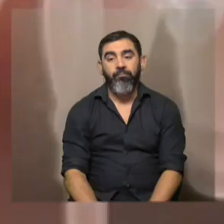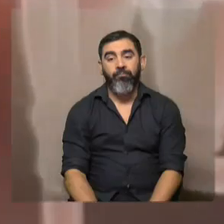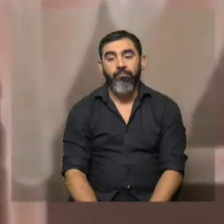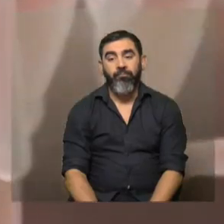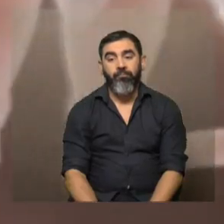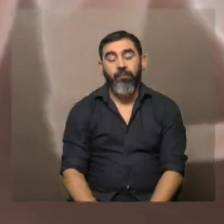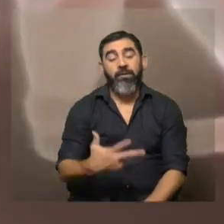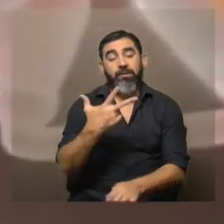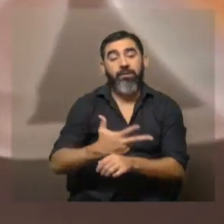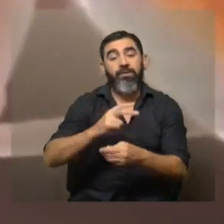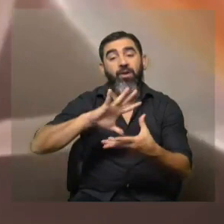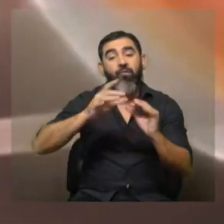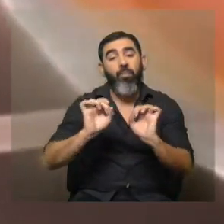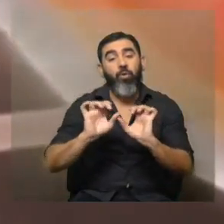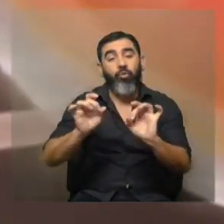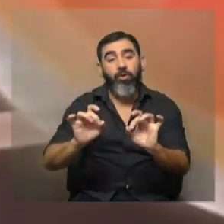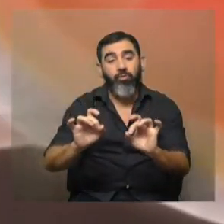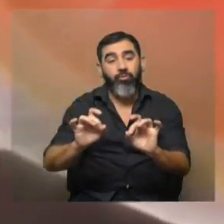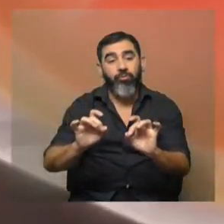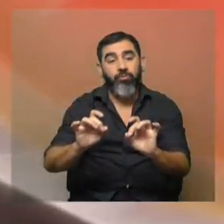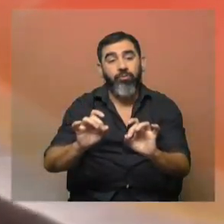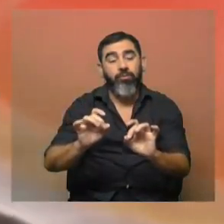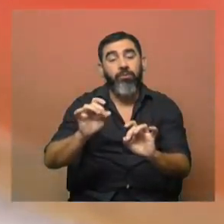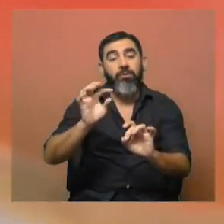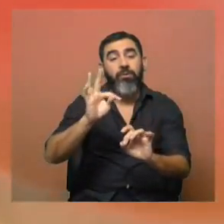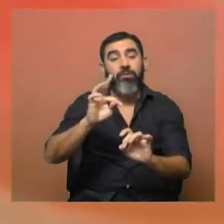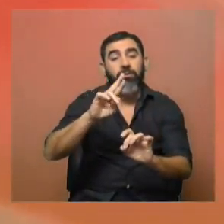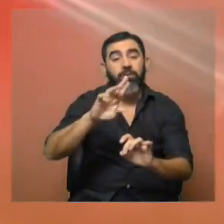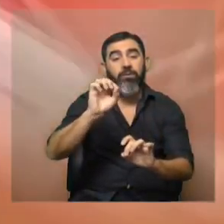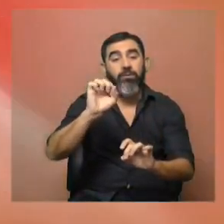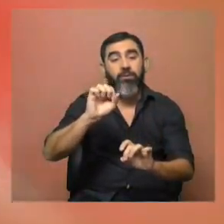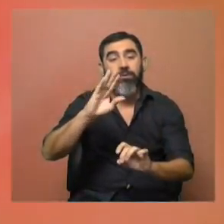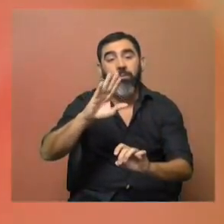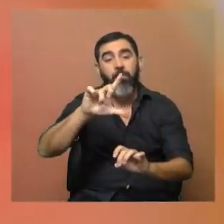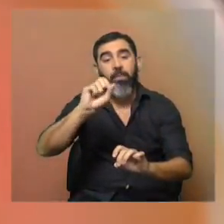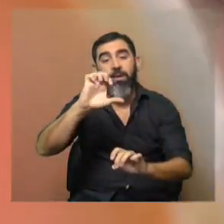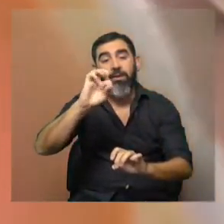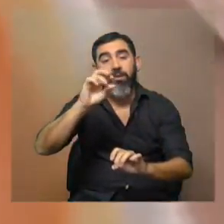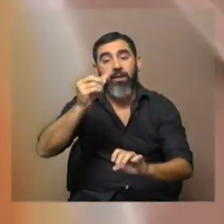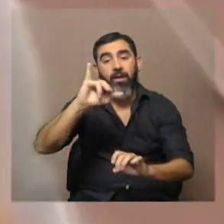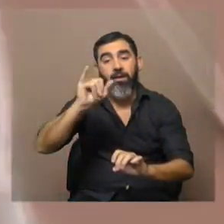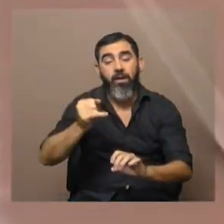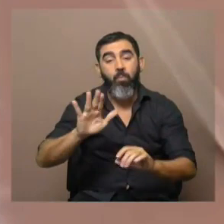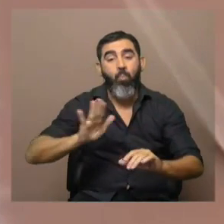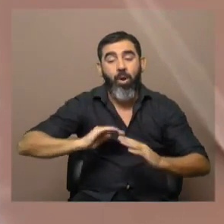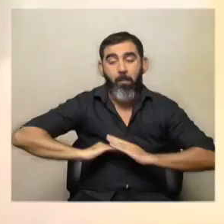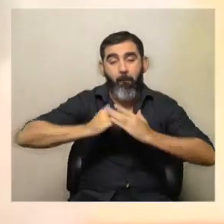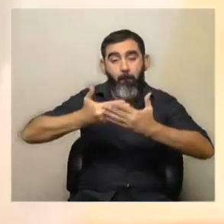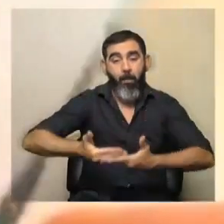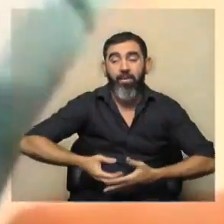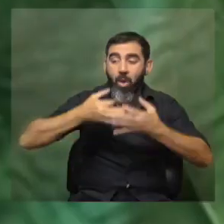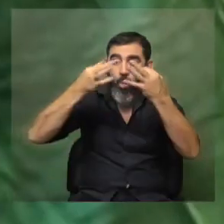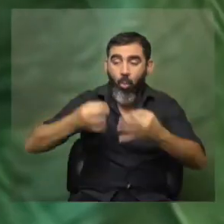Tenemos un tercer mecanismo de transmisión que es la vía transplacentaria. Una mujer embarazada, si justo tiene